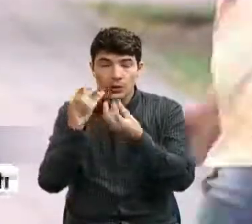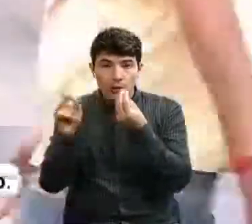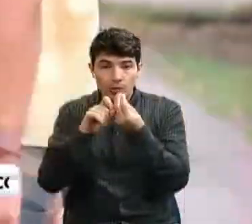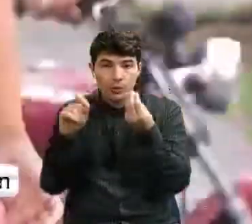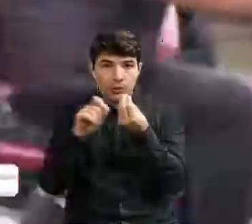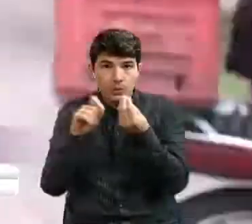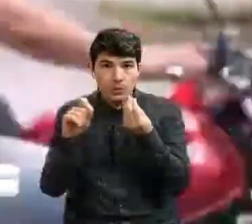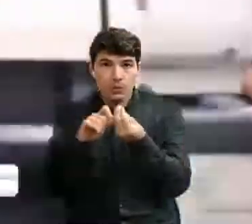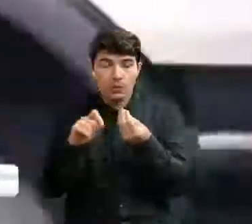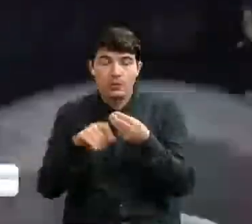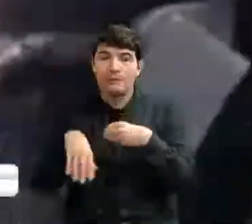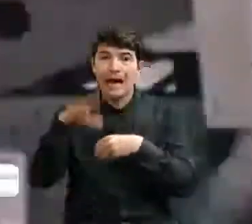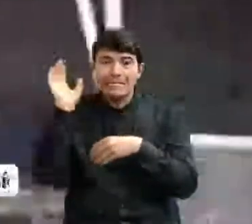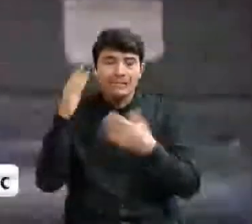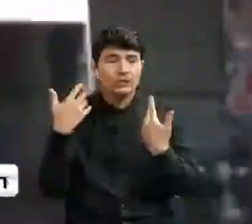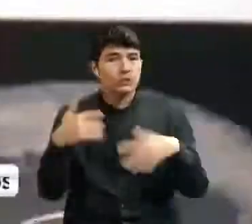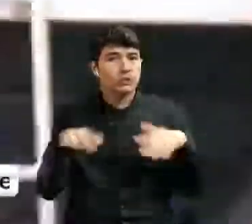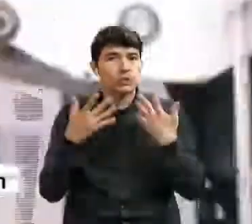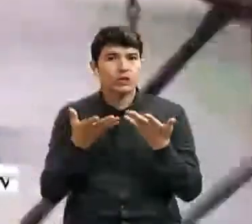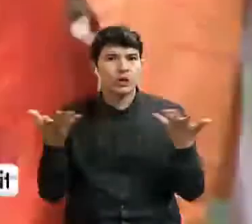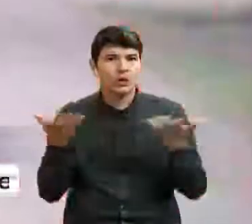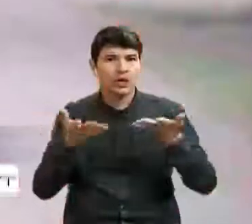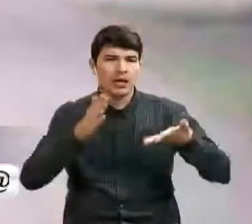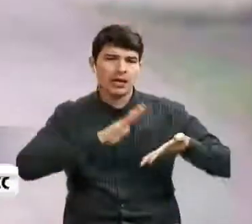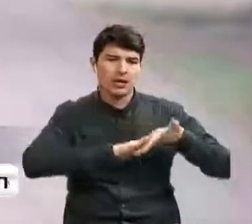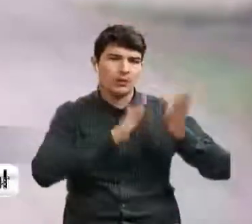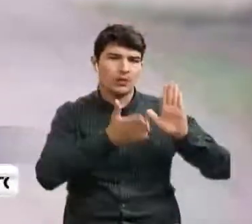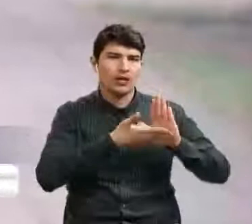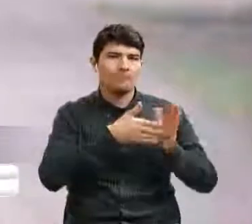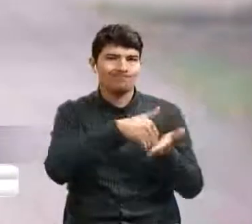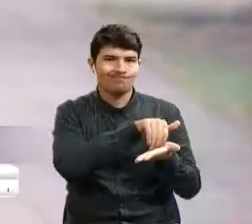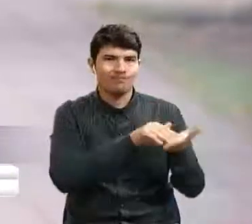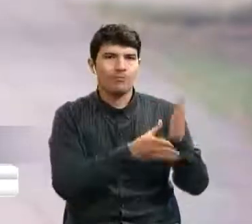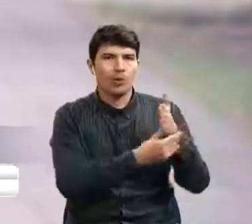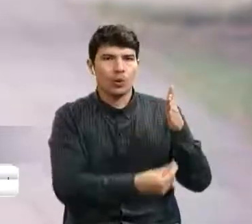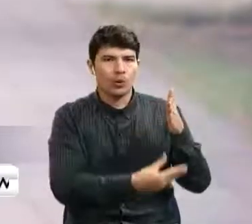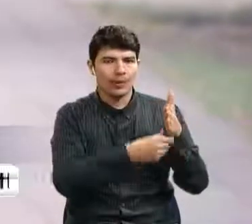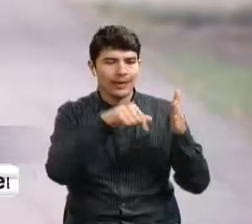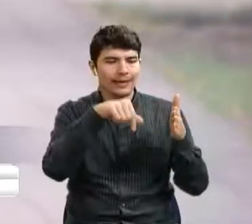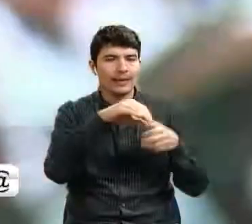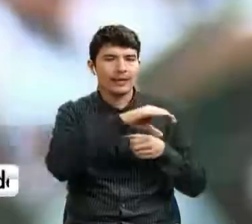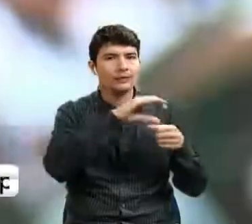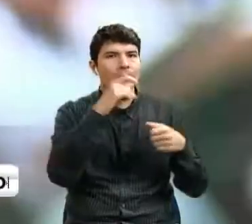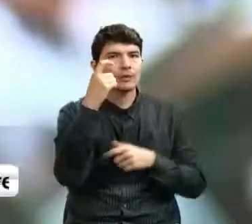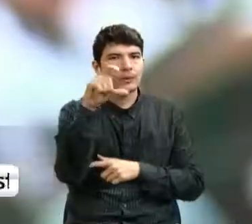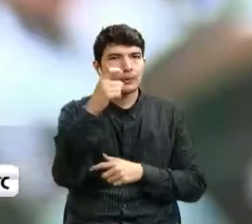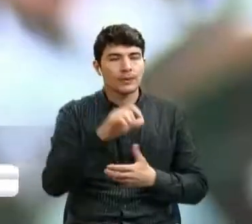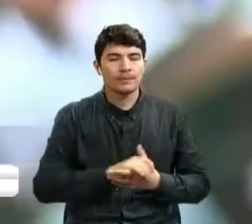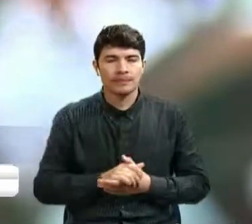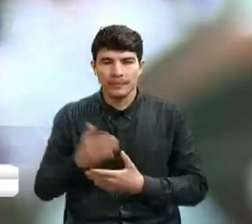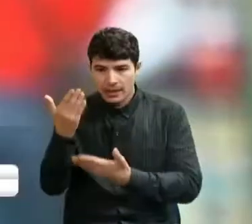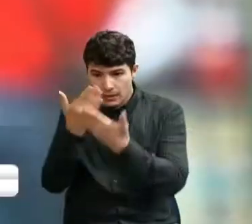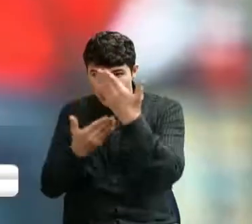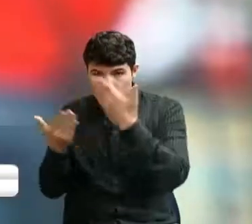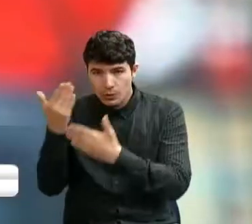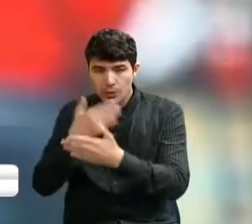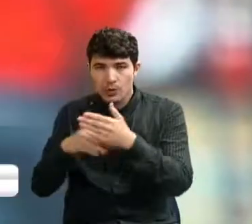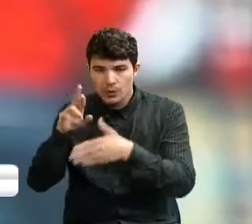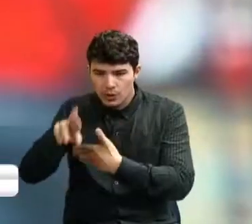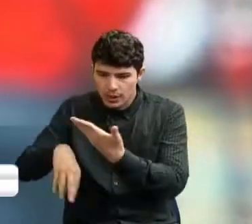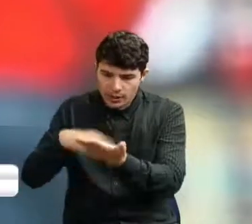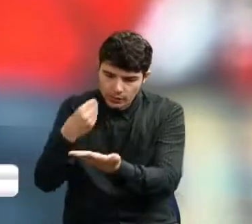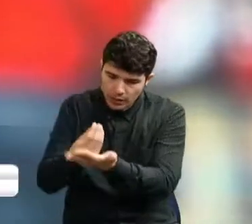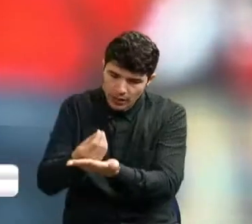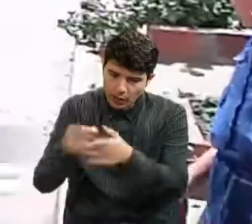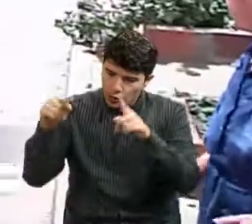presentando en mayor forma en las comunas vulnerables de la ciudad el estudio arroja una conclusión clara